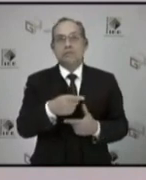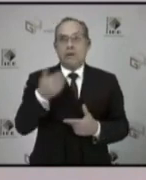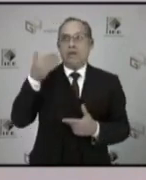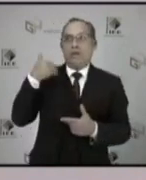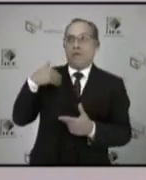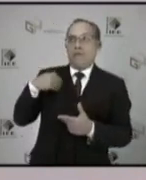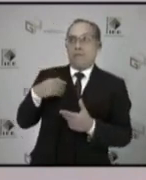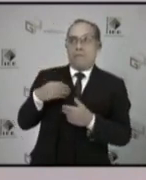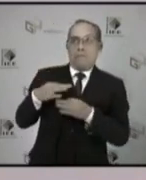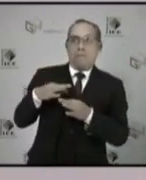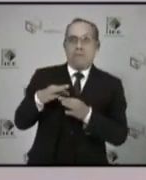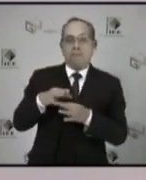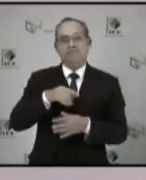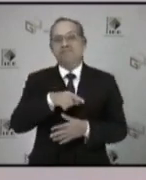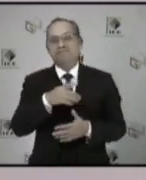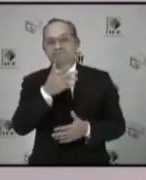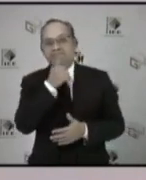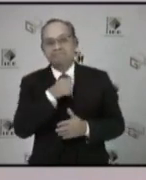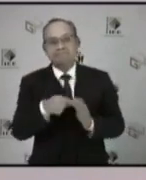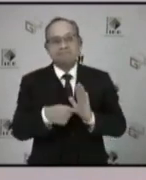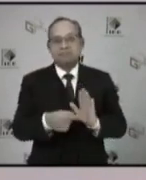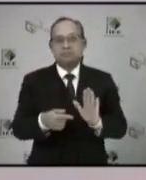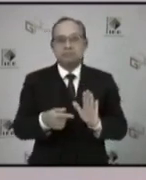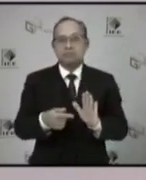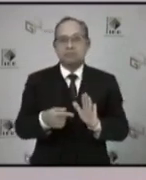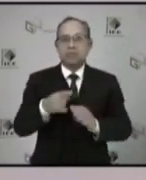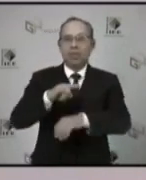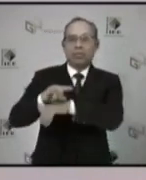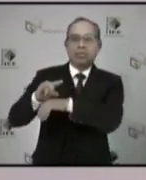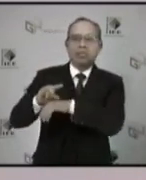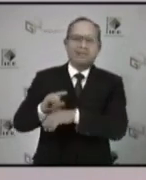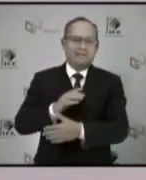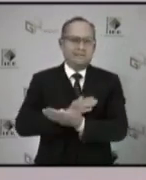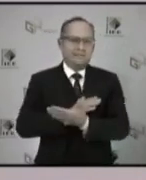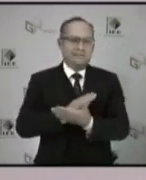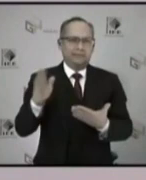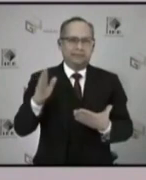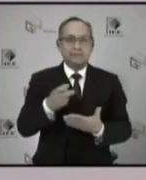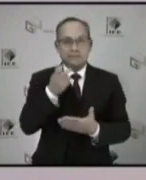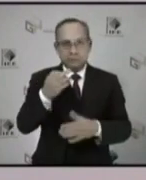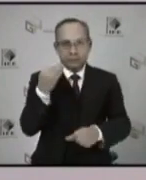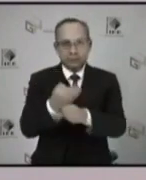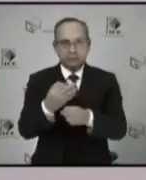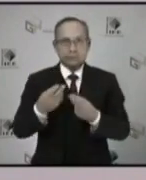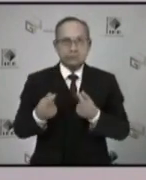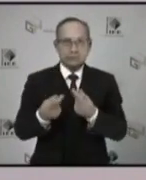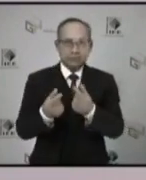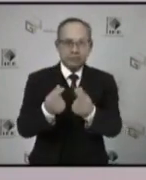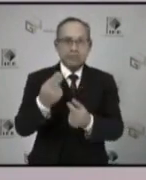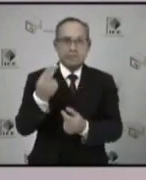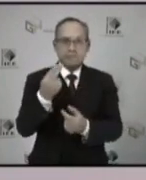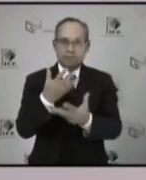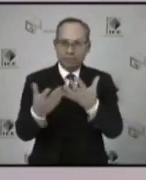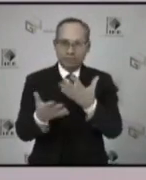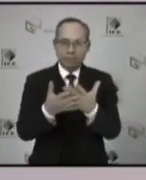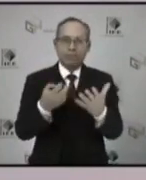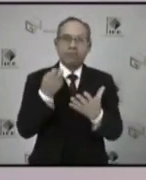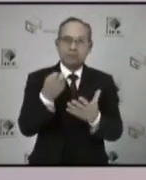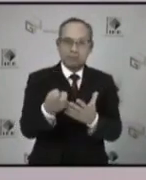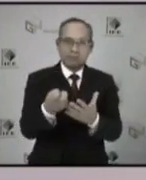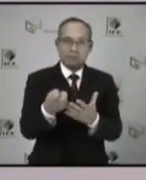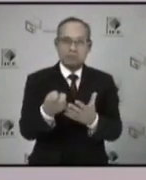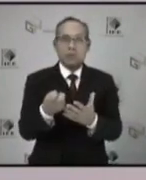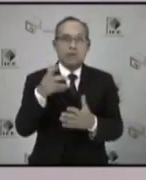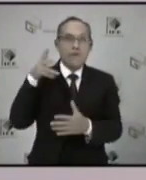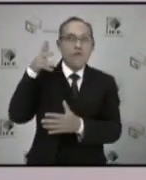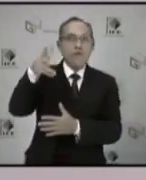Fuera simulaciones, si no actuamos ahora, nuestro futuro se verá de esta forma. Lo digo muy